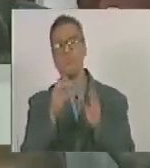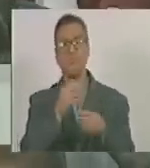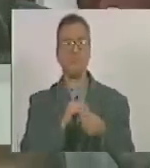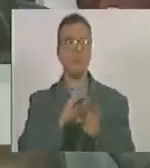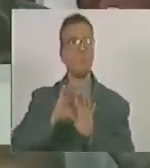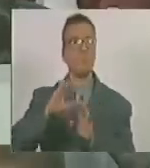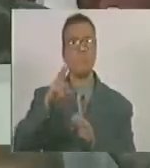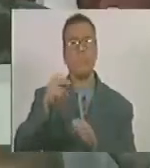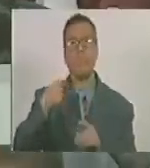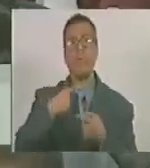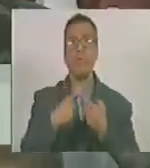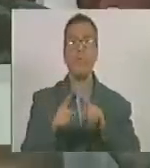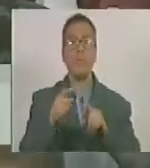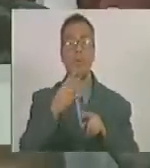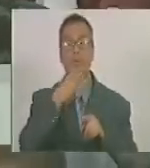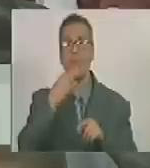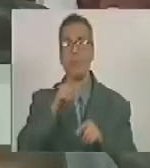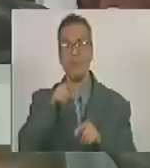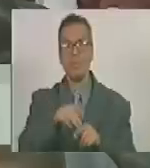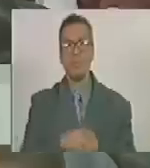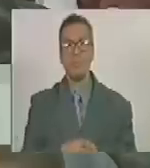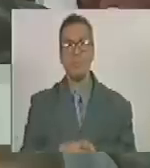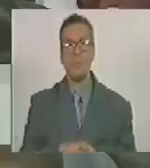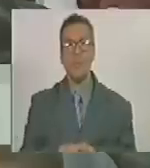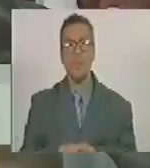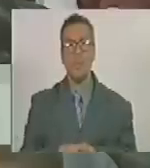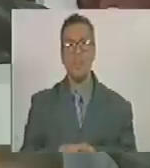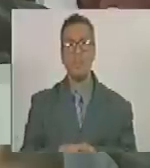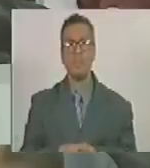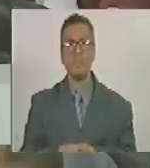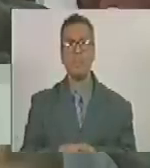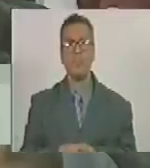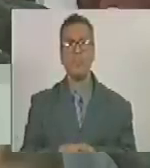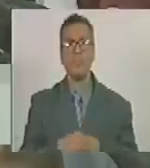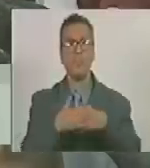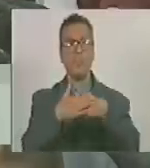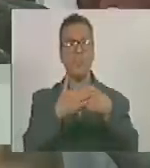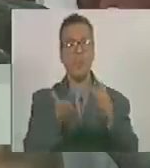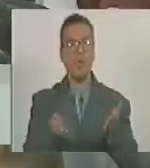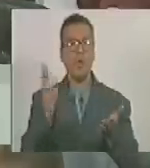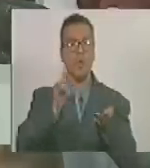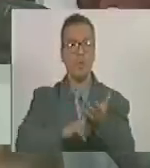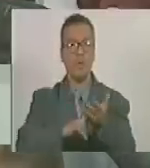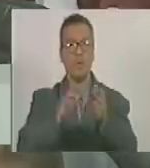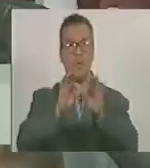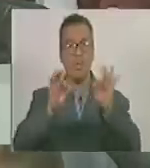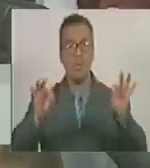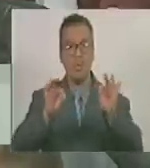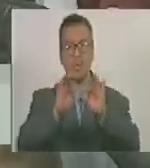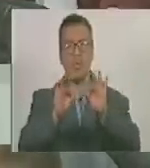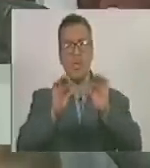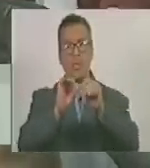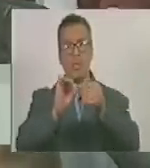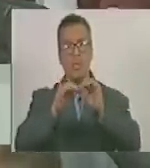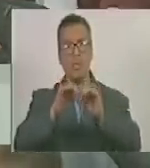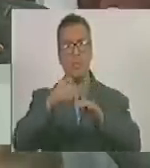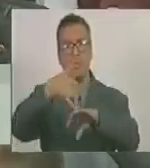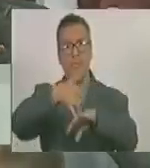Pero lo cierto es que la cuerda otra vez revienta por lo más